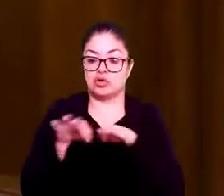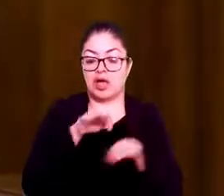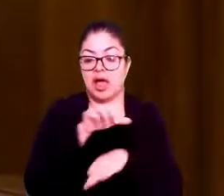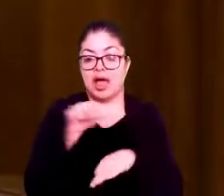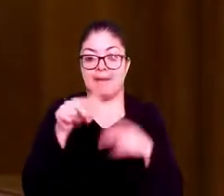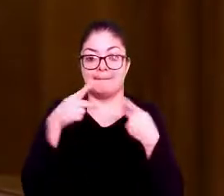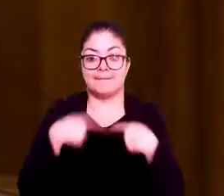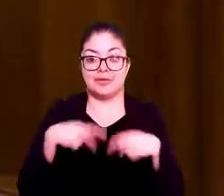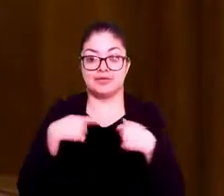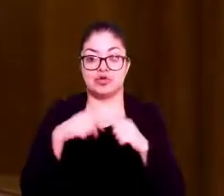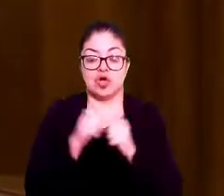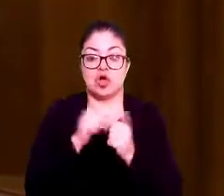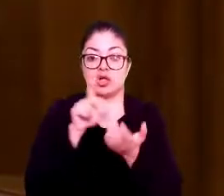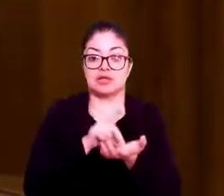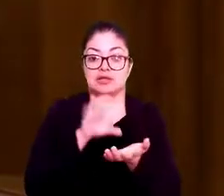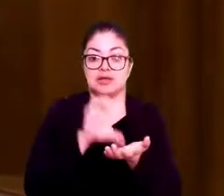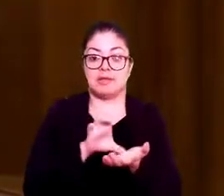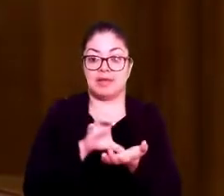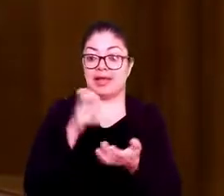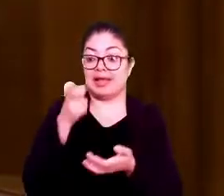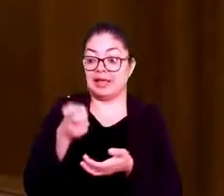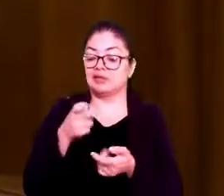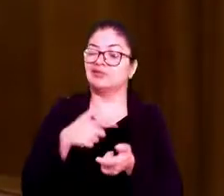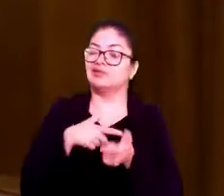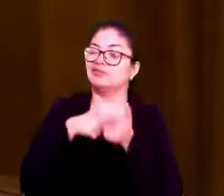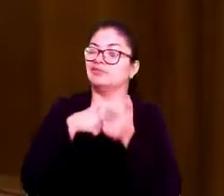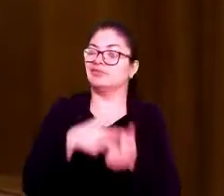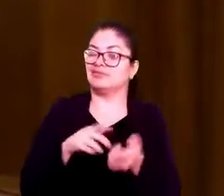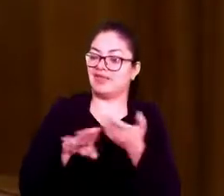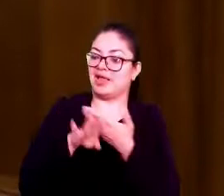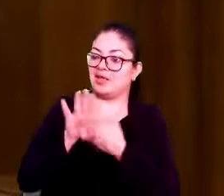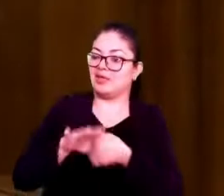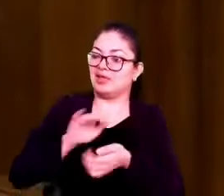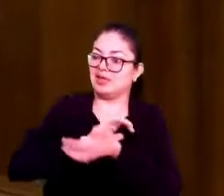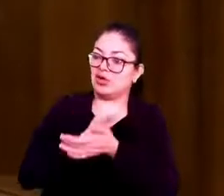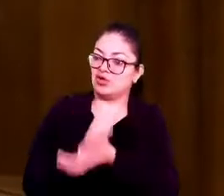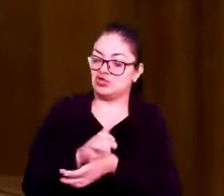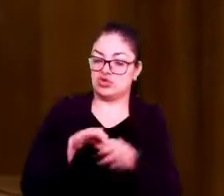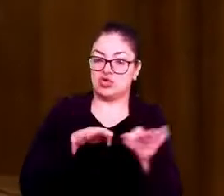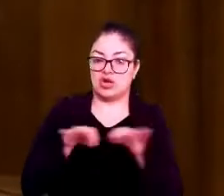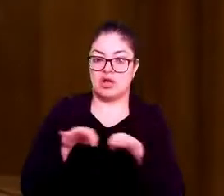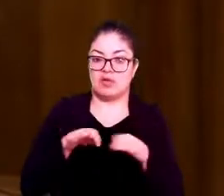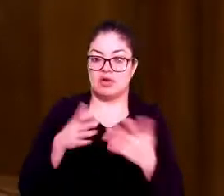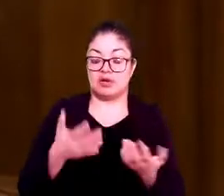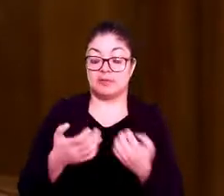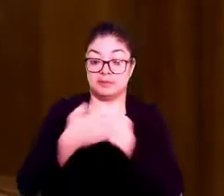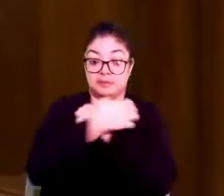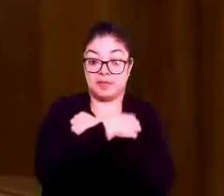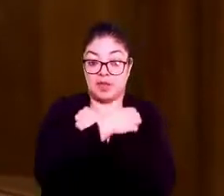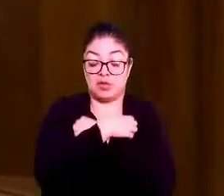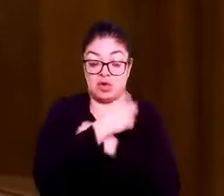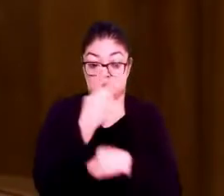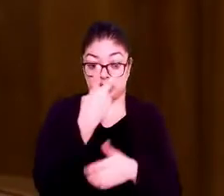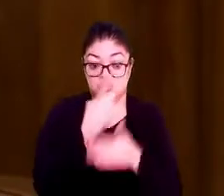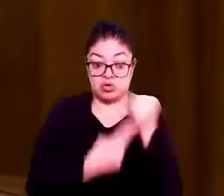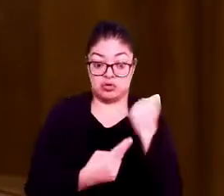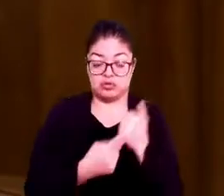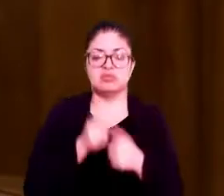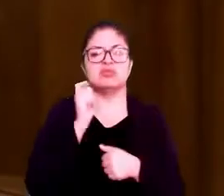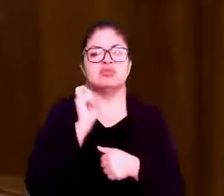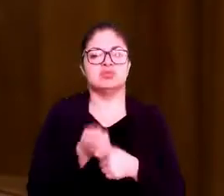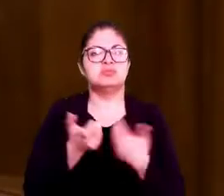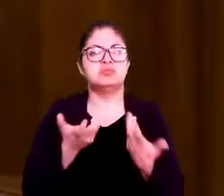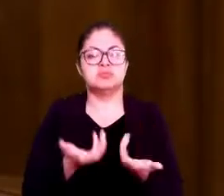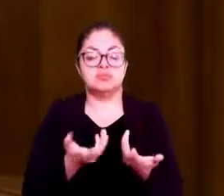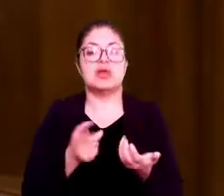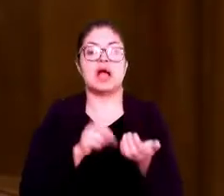personas con discapacidad y evitar que sigan viviendo la exclusión social laboral. La educación dual consistirá en